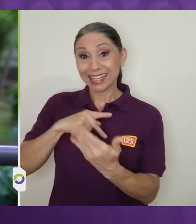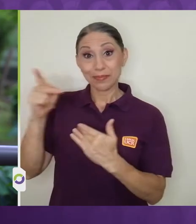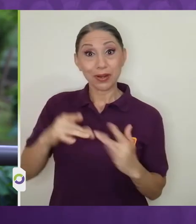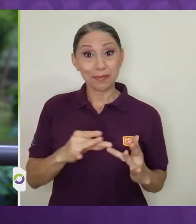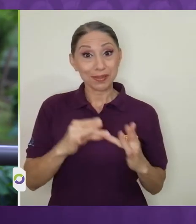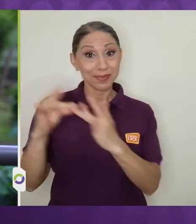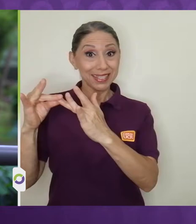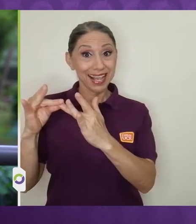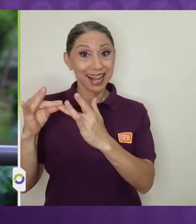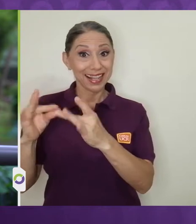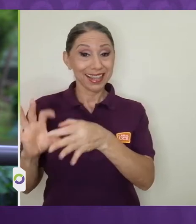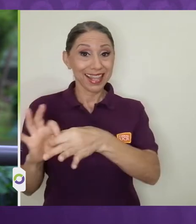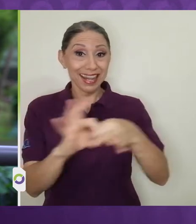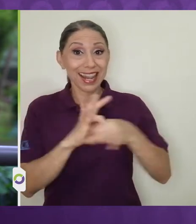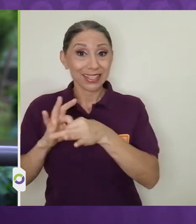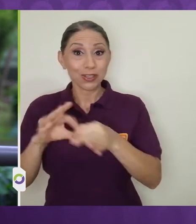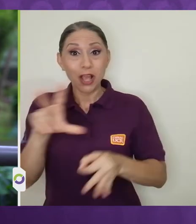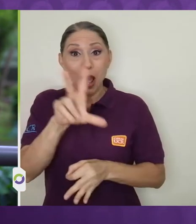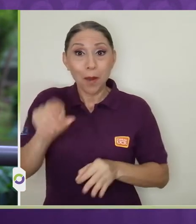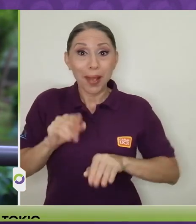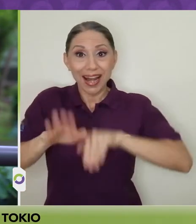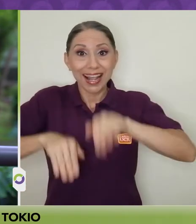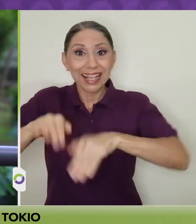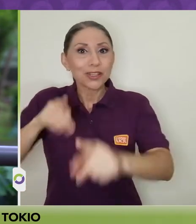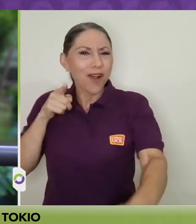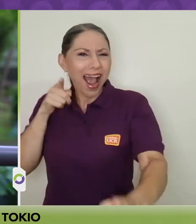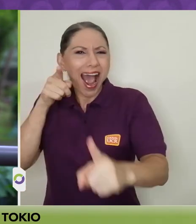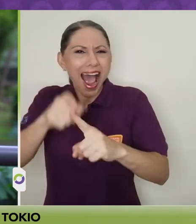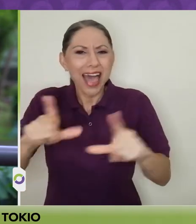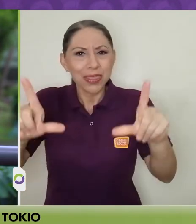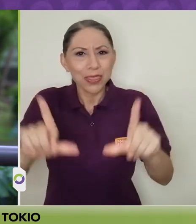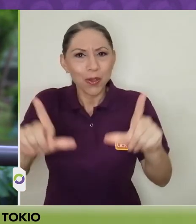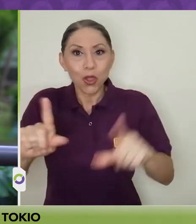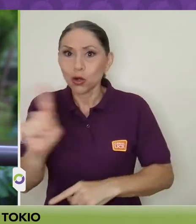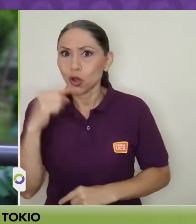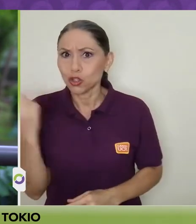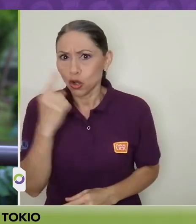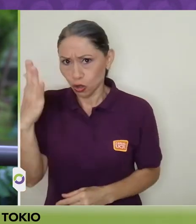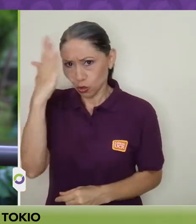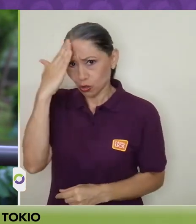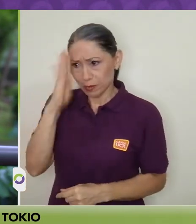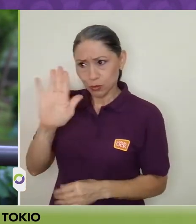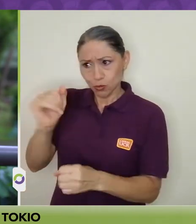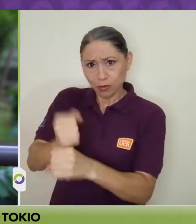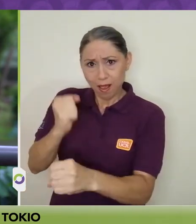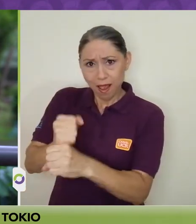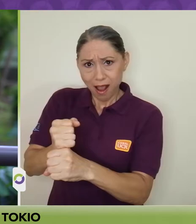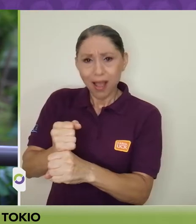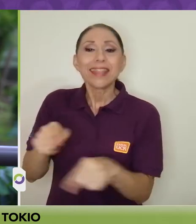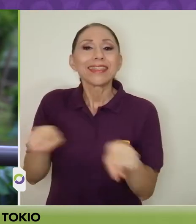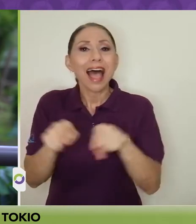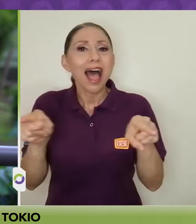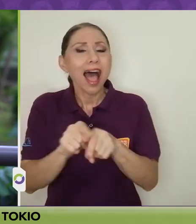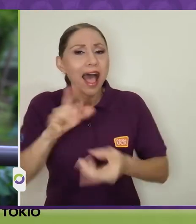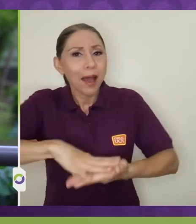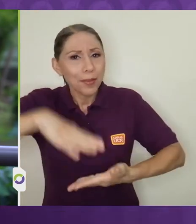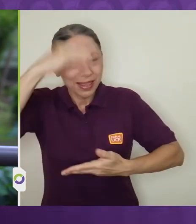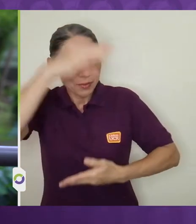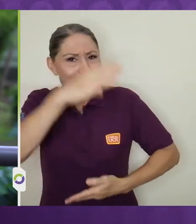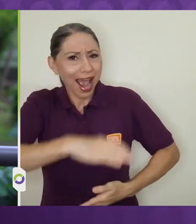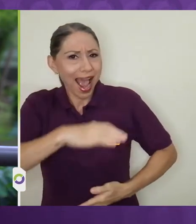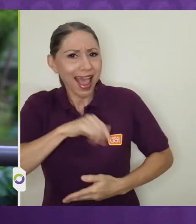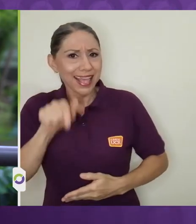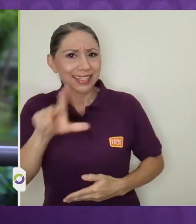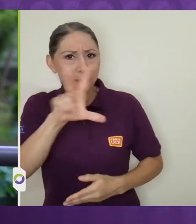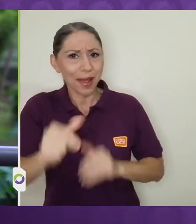En este especial de Nexos sobre la paranatación rumbo a Tokio, no solo conoceremos el desempeño de Camila, sino también aprenderemos sobre